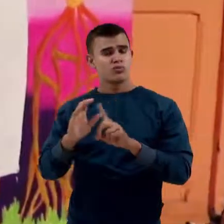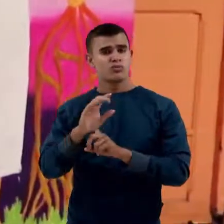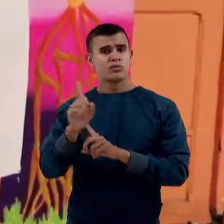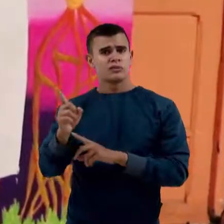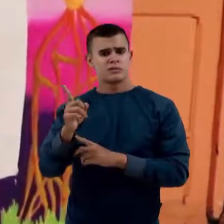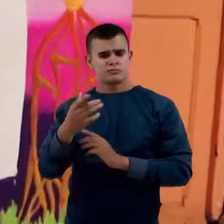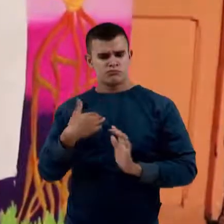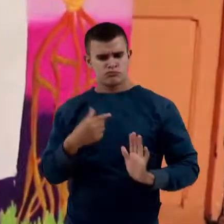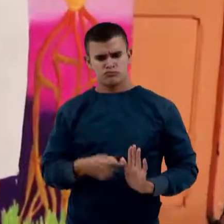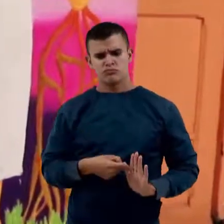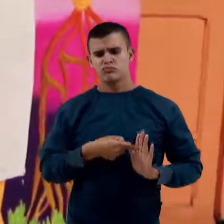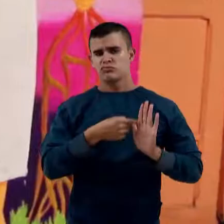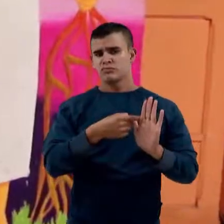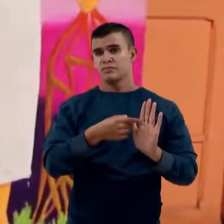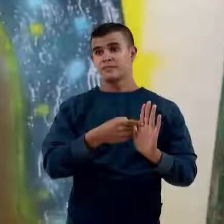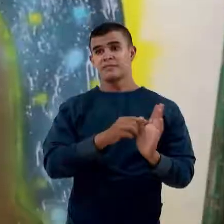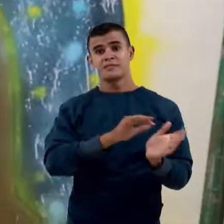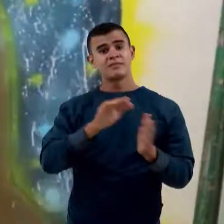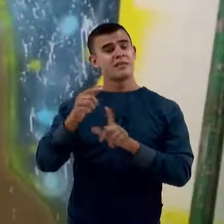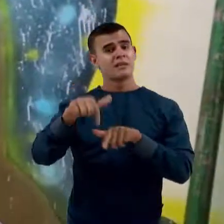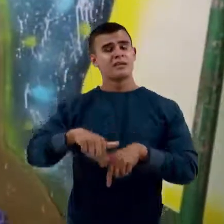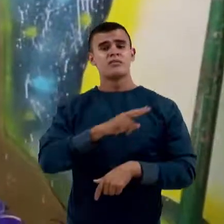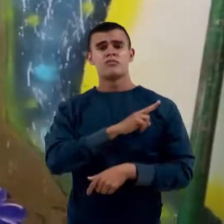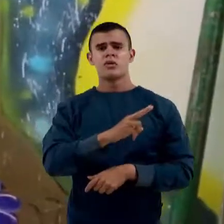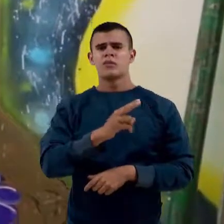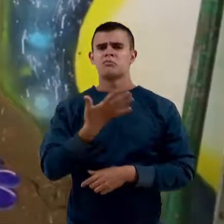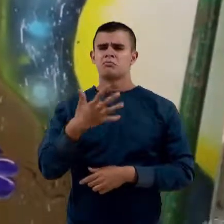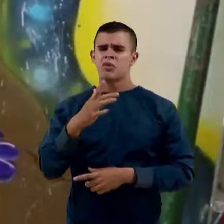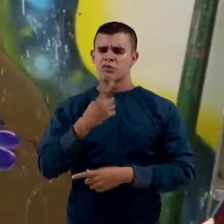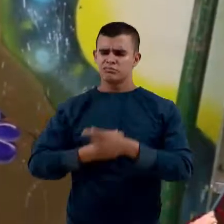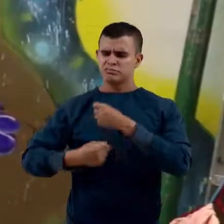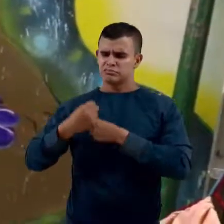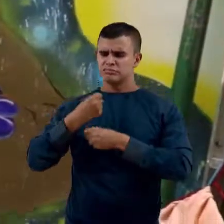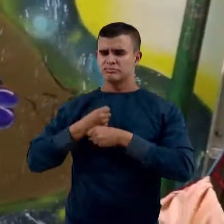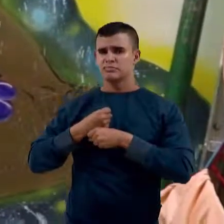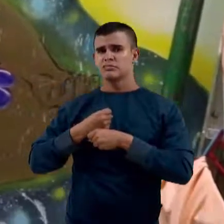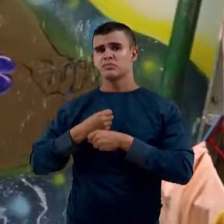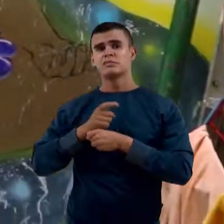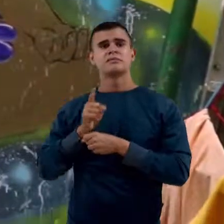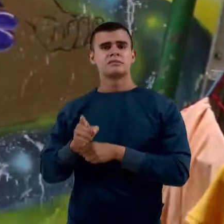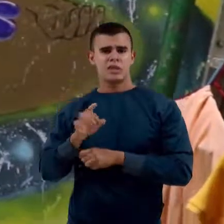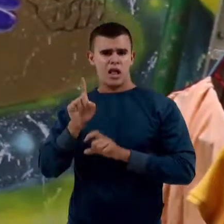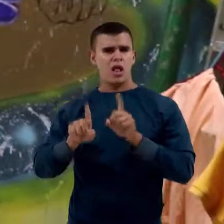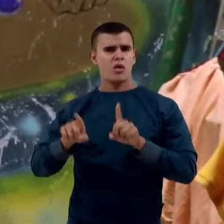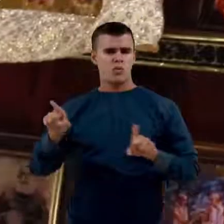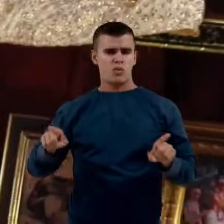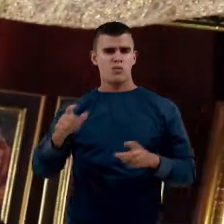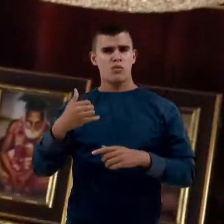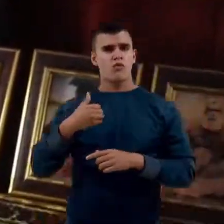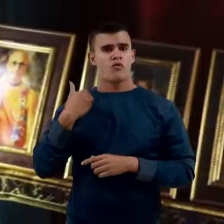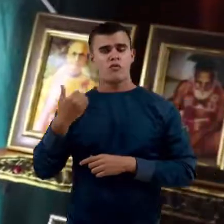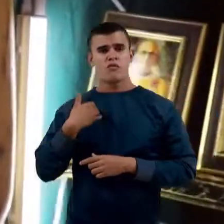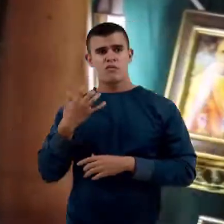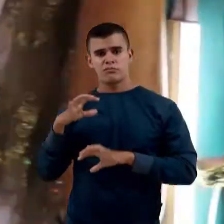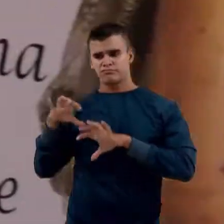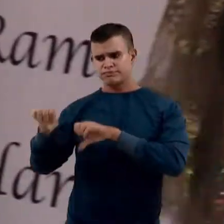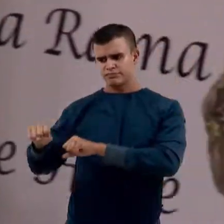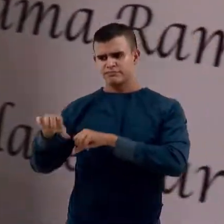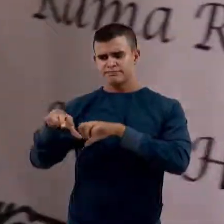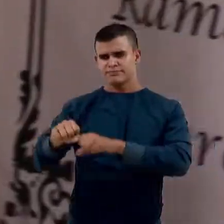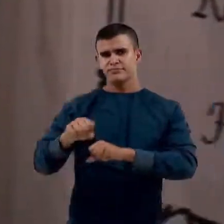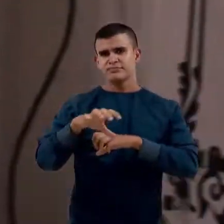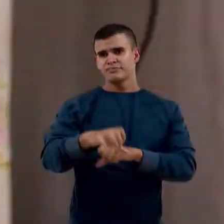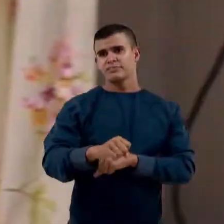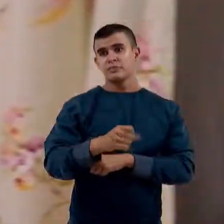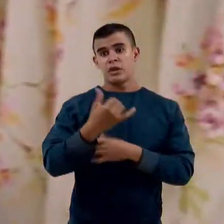de esa región, mientras que en la capital vallecaucana hace apenas algunos años los jóvenes han adoptado esta cosmogonía, que para Baba